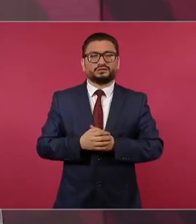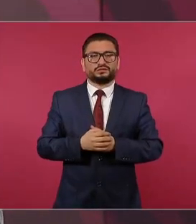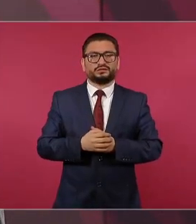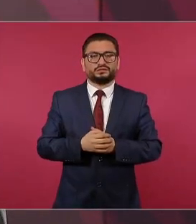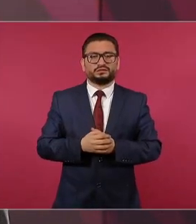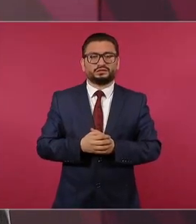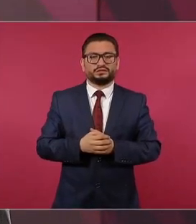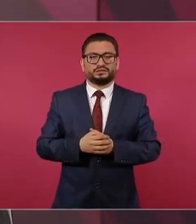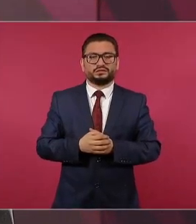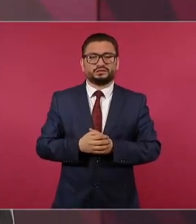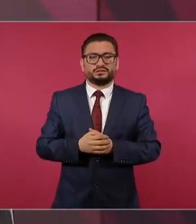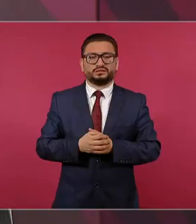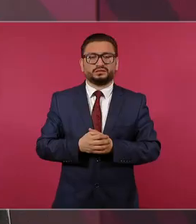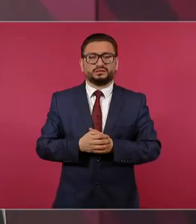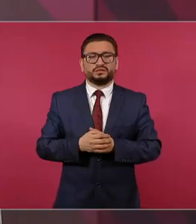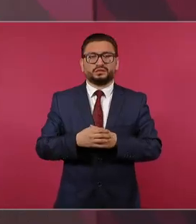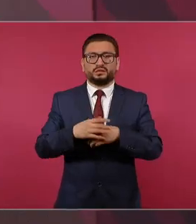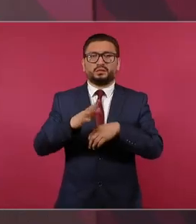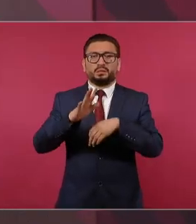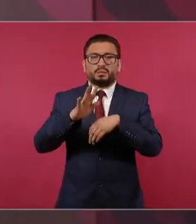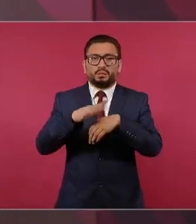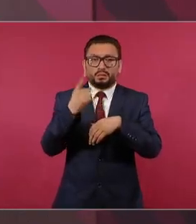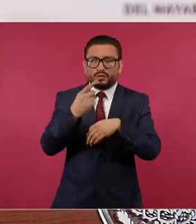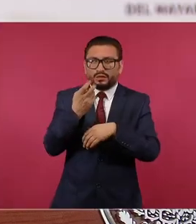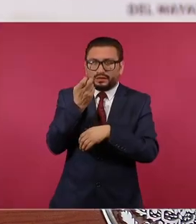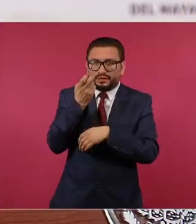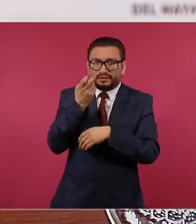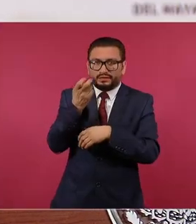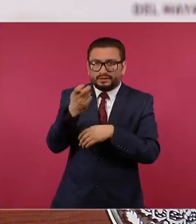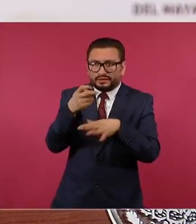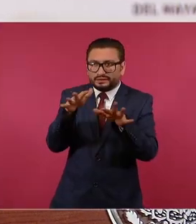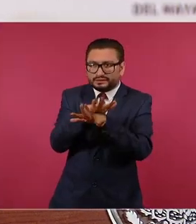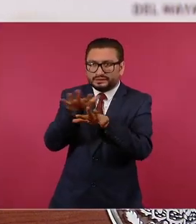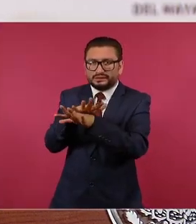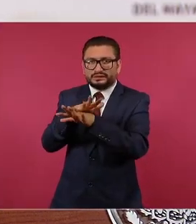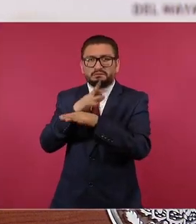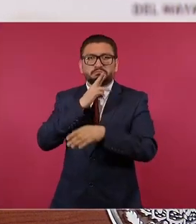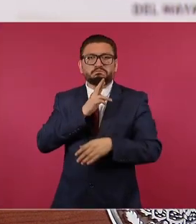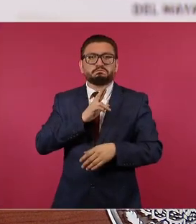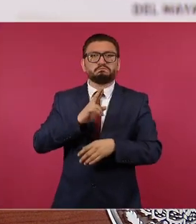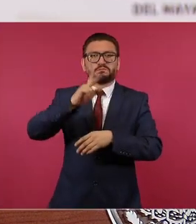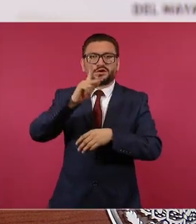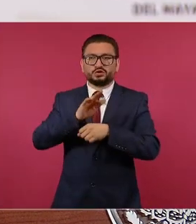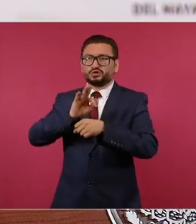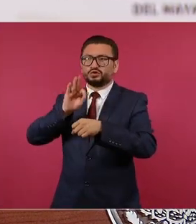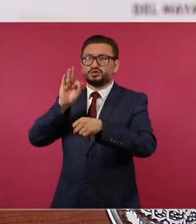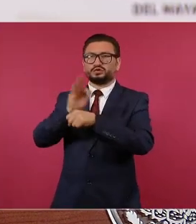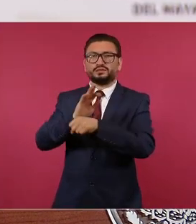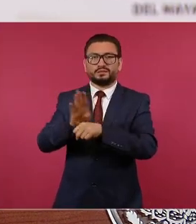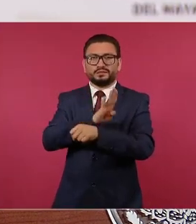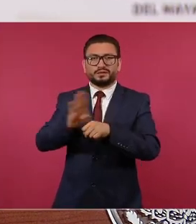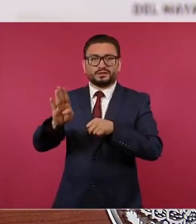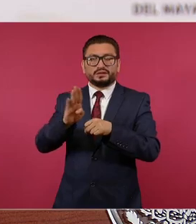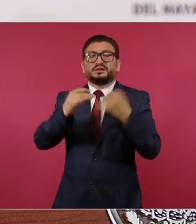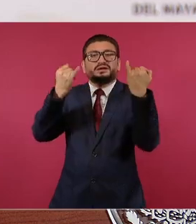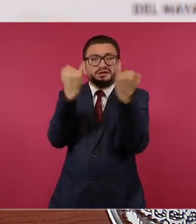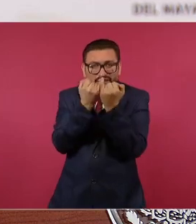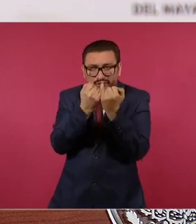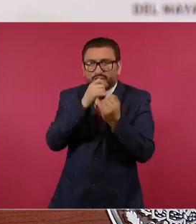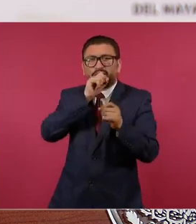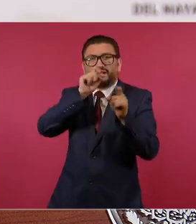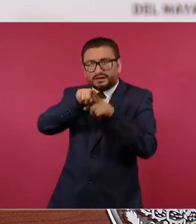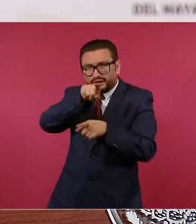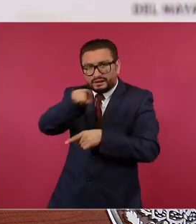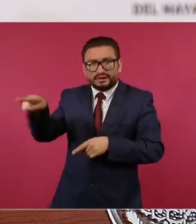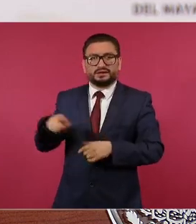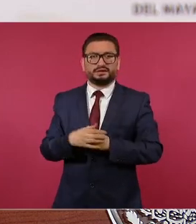eso es conveniente para todos? Para ellos mismos. No,